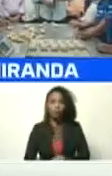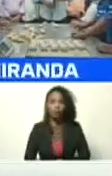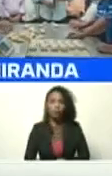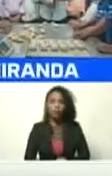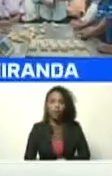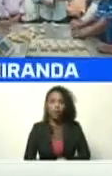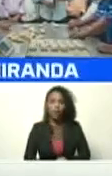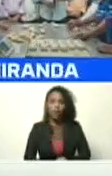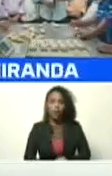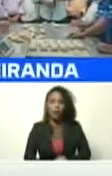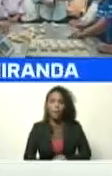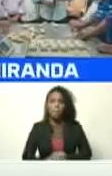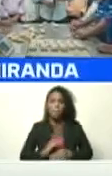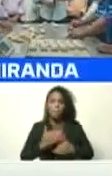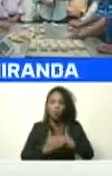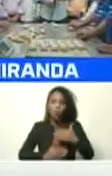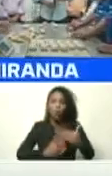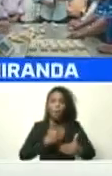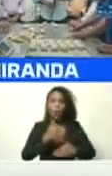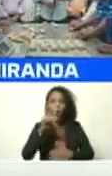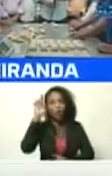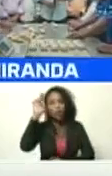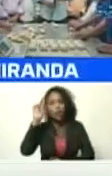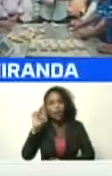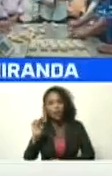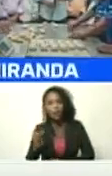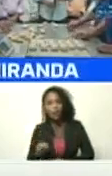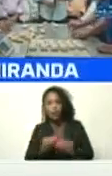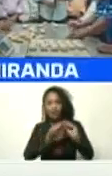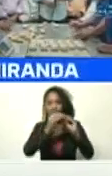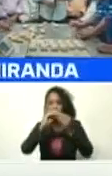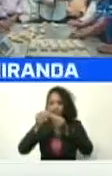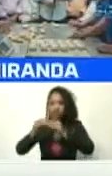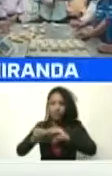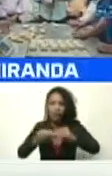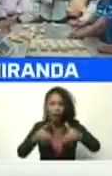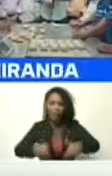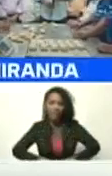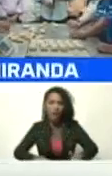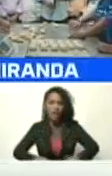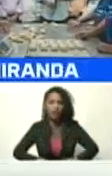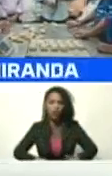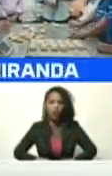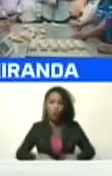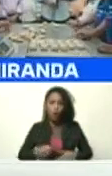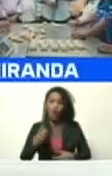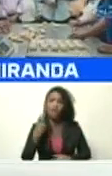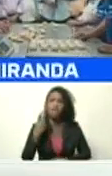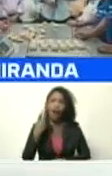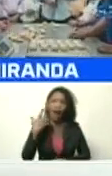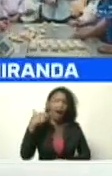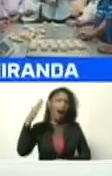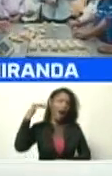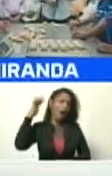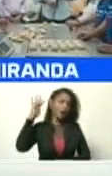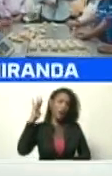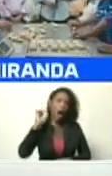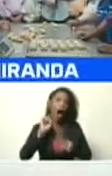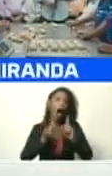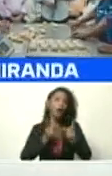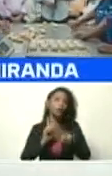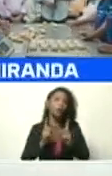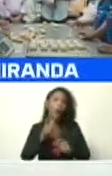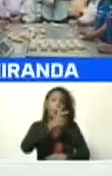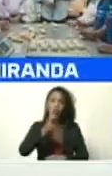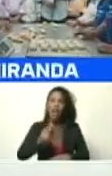el pulso diario para ir arreglando las cosas, mejorando. Falta mucho. Alguna gente ha salido a